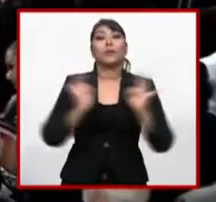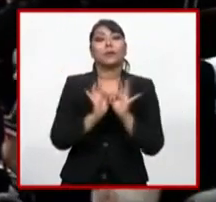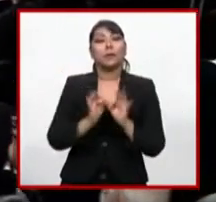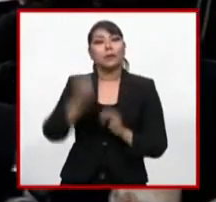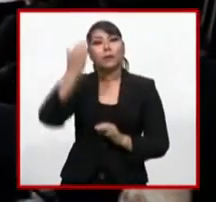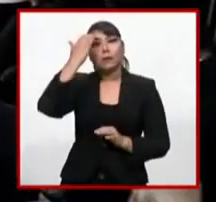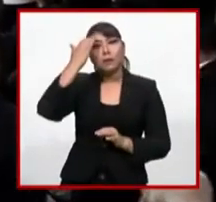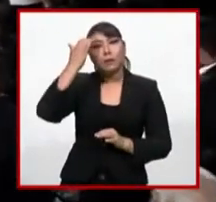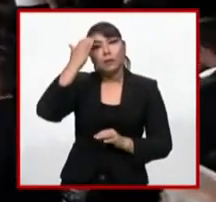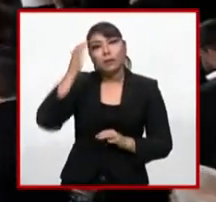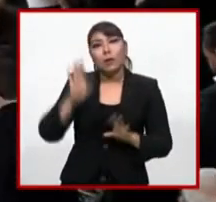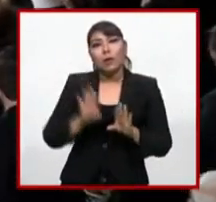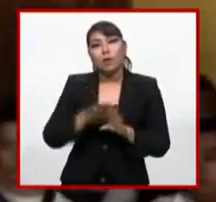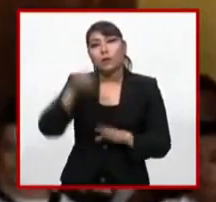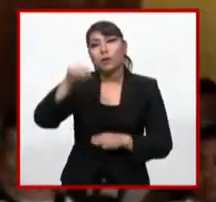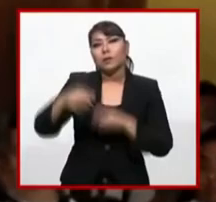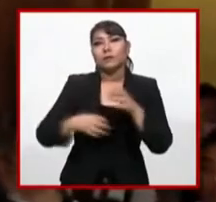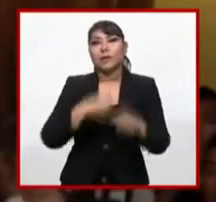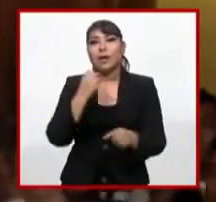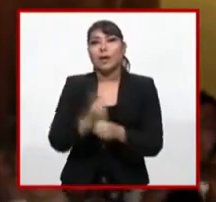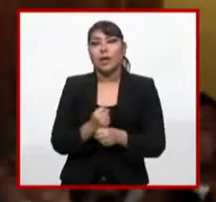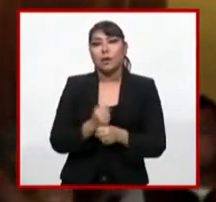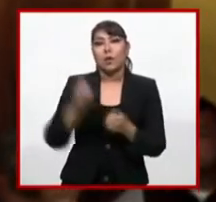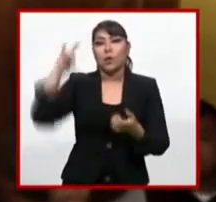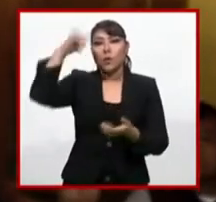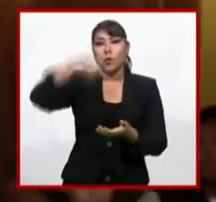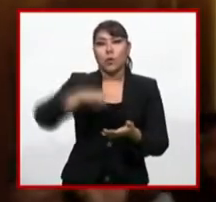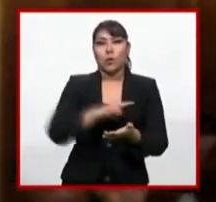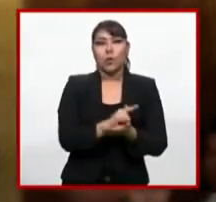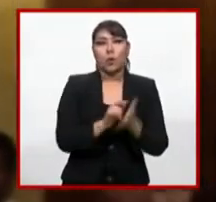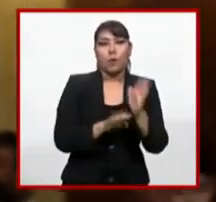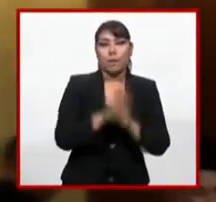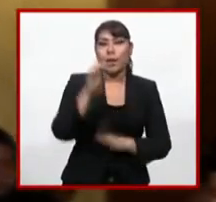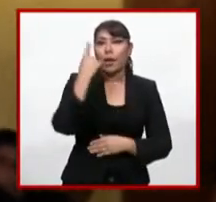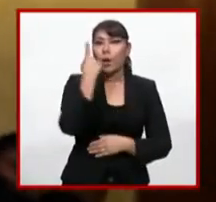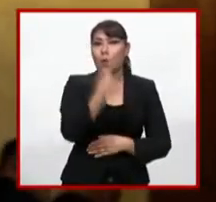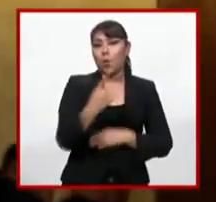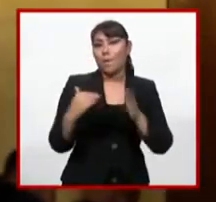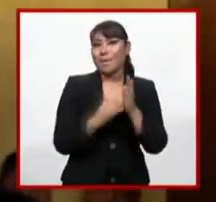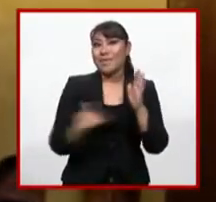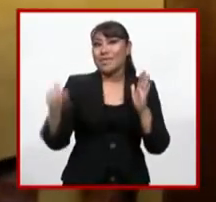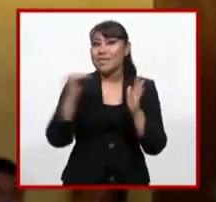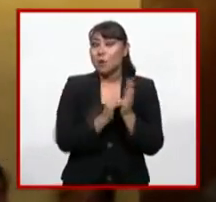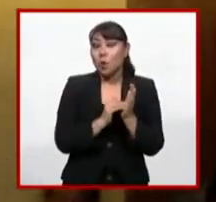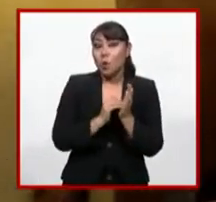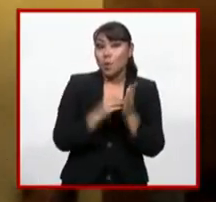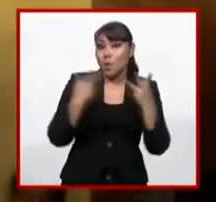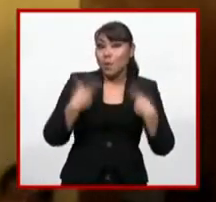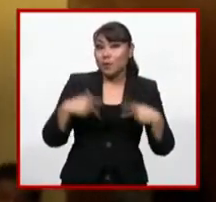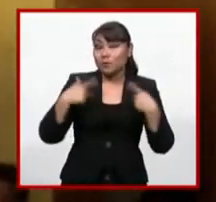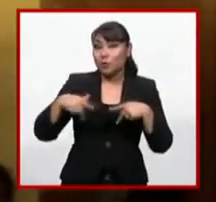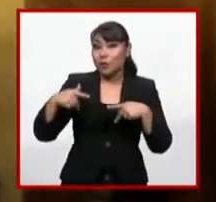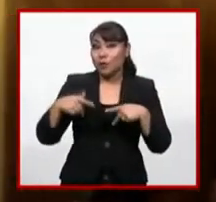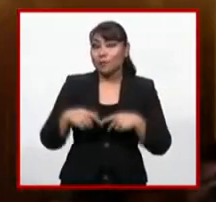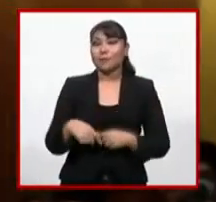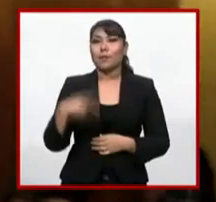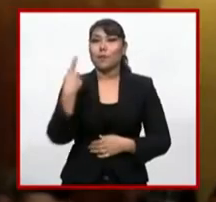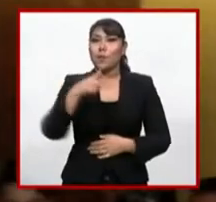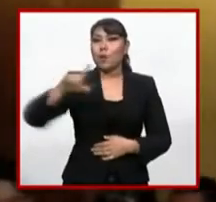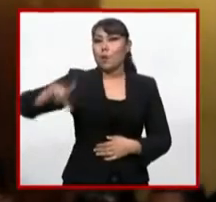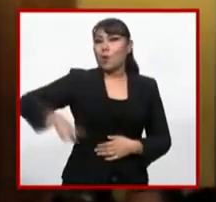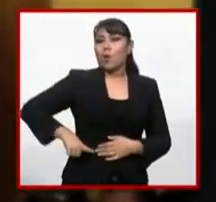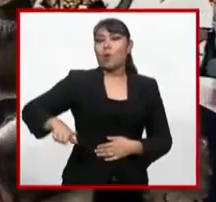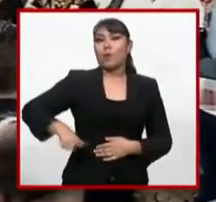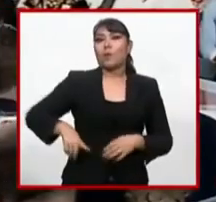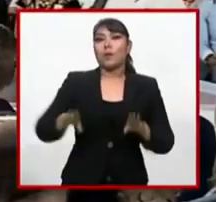este año el aeropuerto de Oaxaca superará el 1,000,000 de pasajeros. Mi administración recibió el